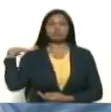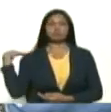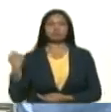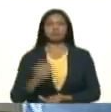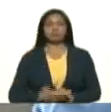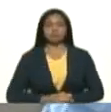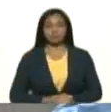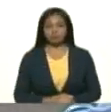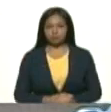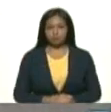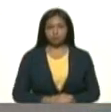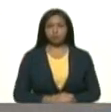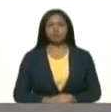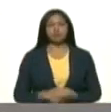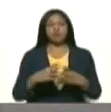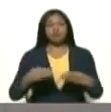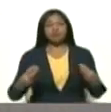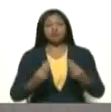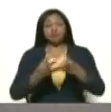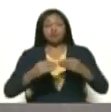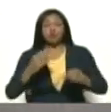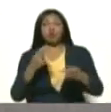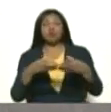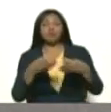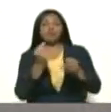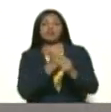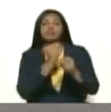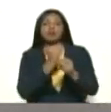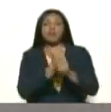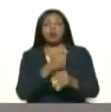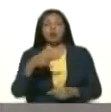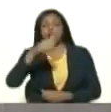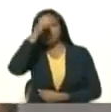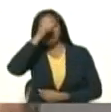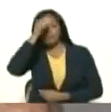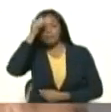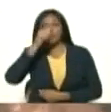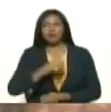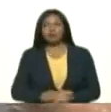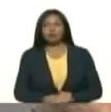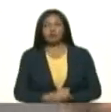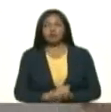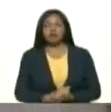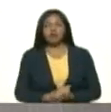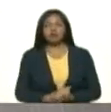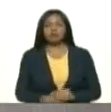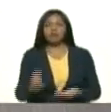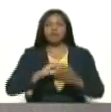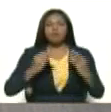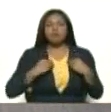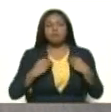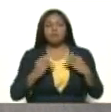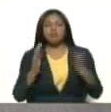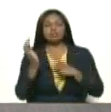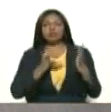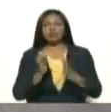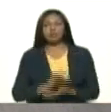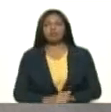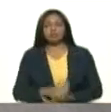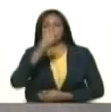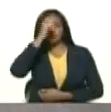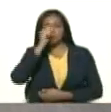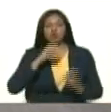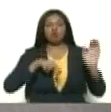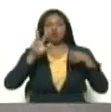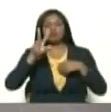con todo el equipo de trabajo. Hoy domingo de resurrección, domingo 12 de